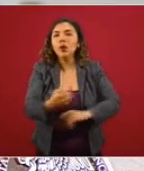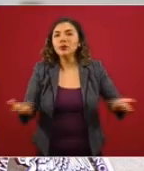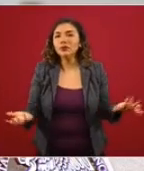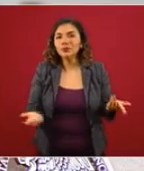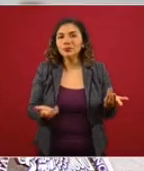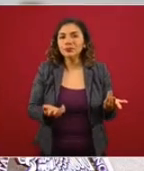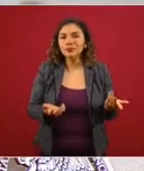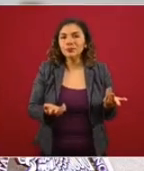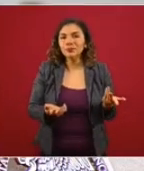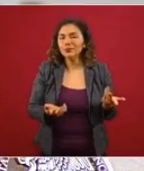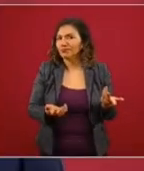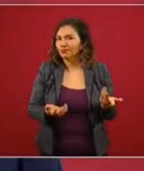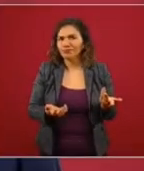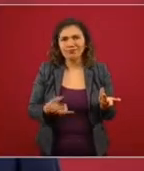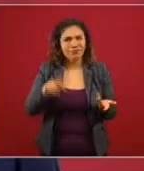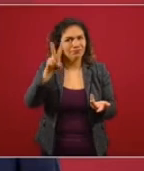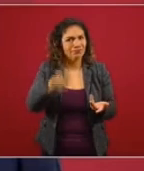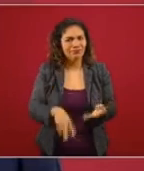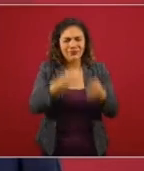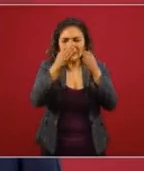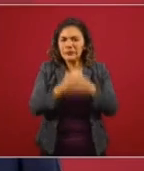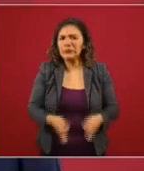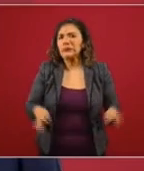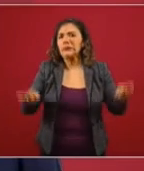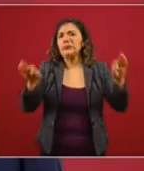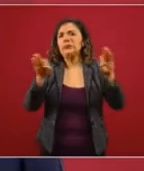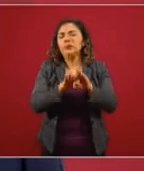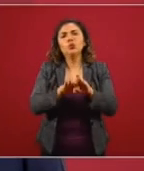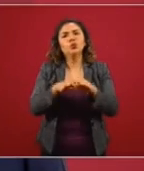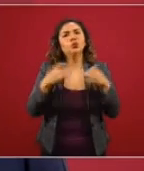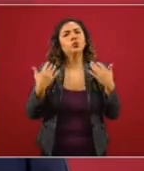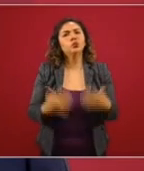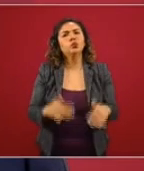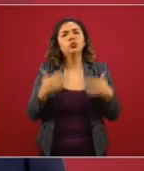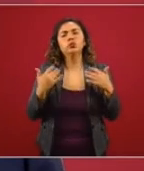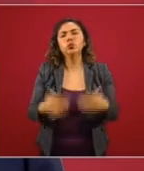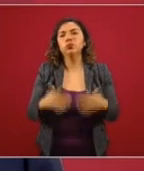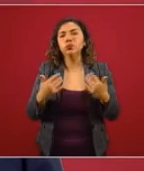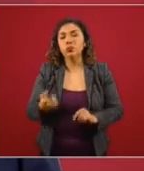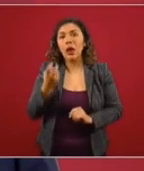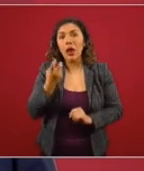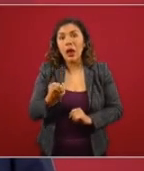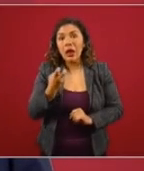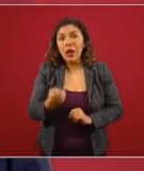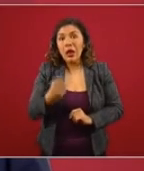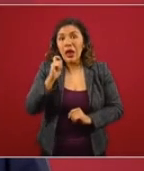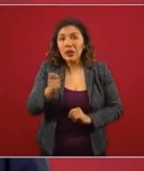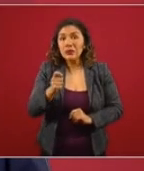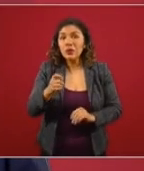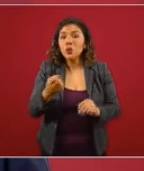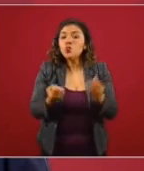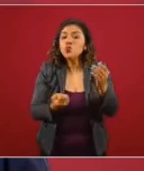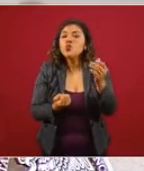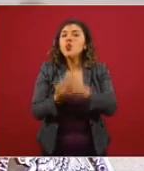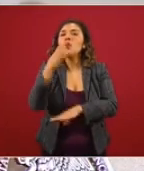Entonces, es importantísimo, es, les diría, un